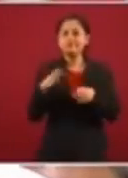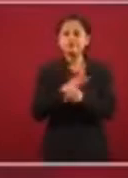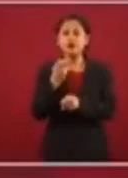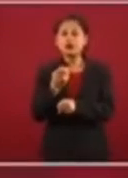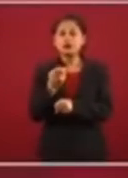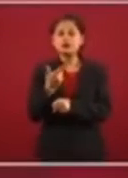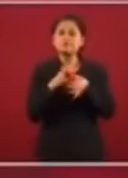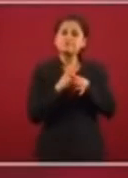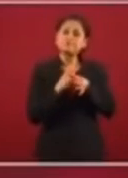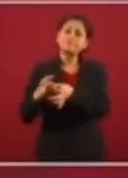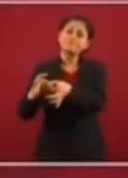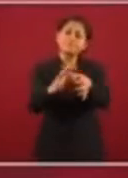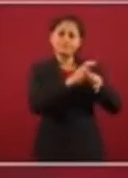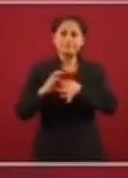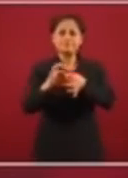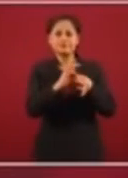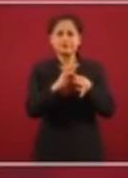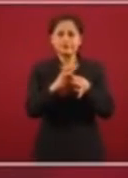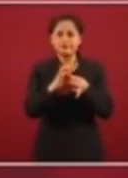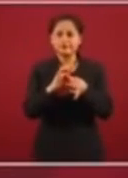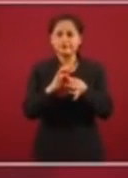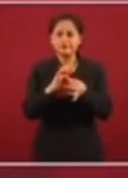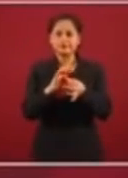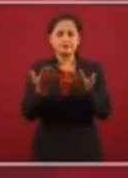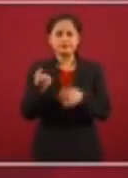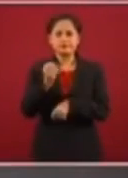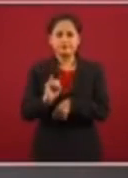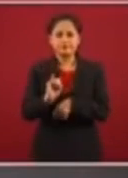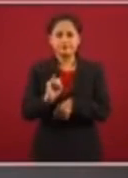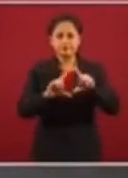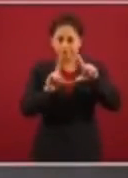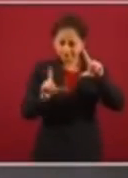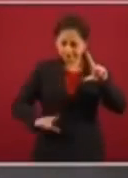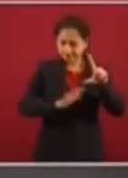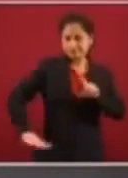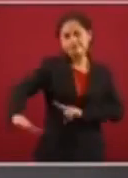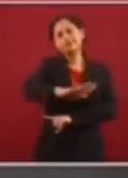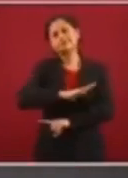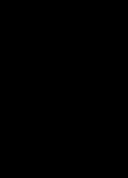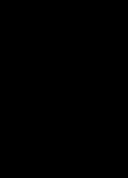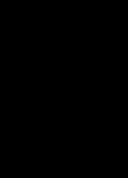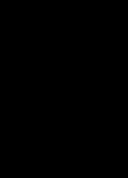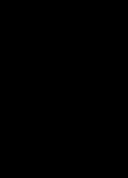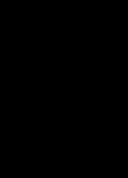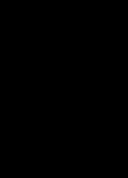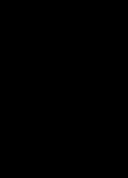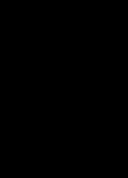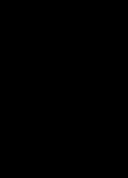unidos. Se ensambló como nunca el pueblo y el gobierno.